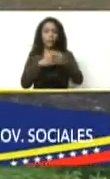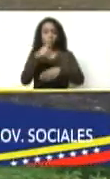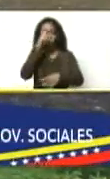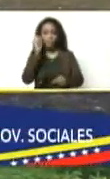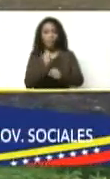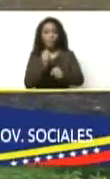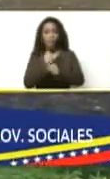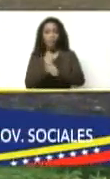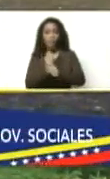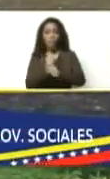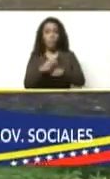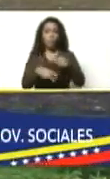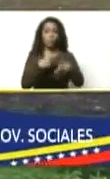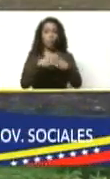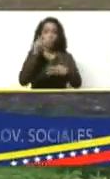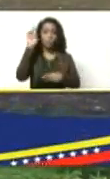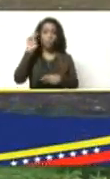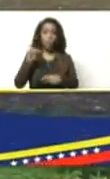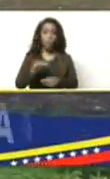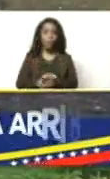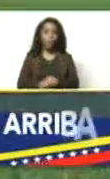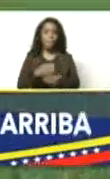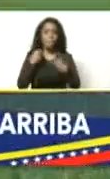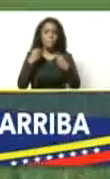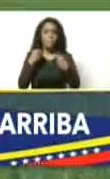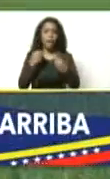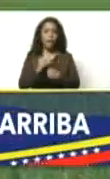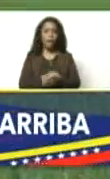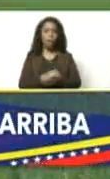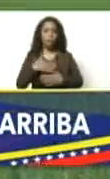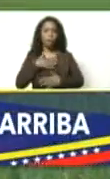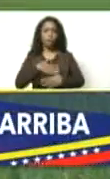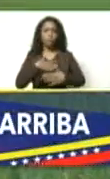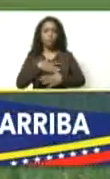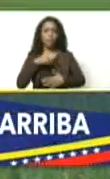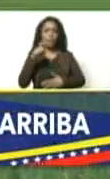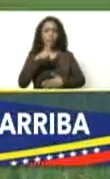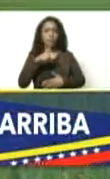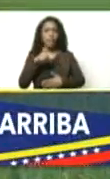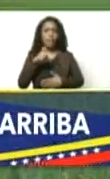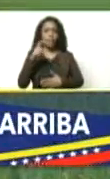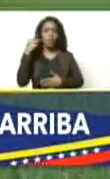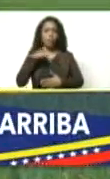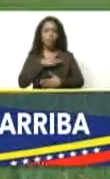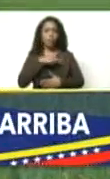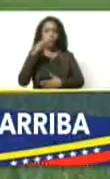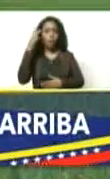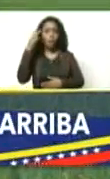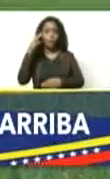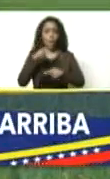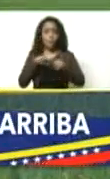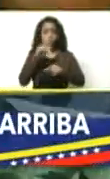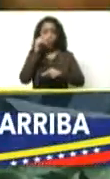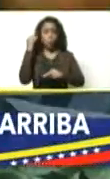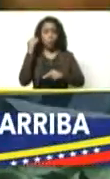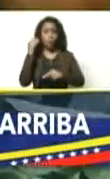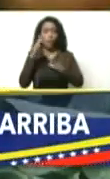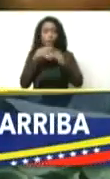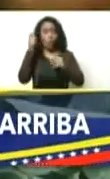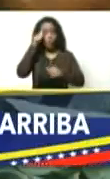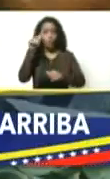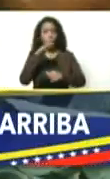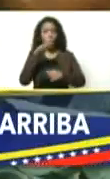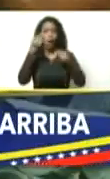que producen diariamente para satisfacer las necesidades de nuestros niños, niñas y toda la